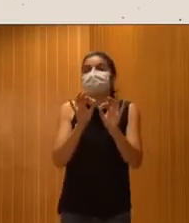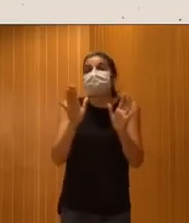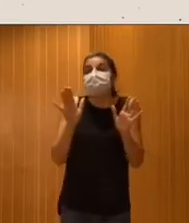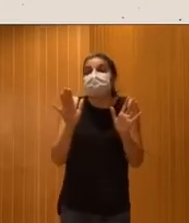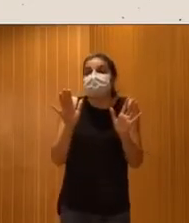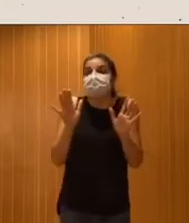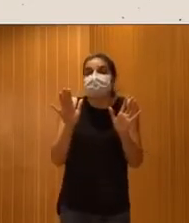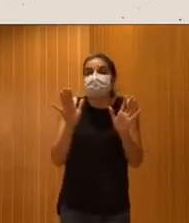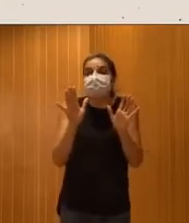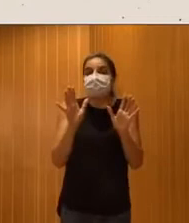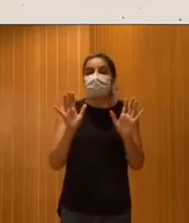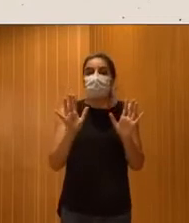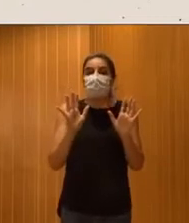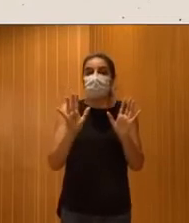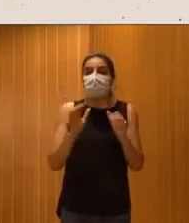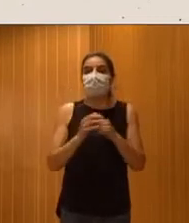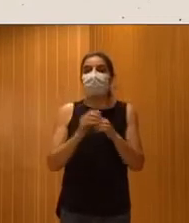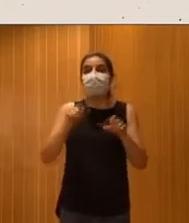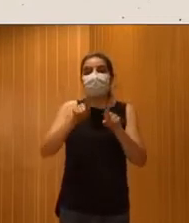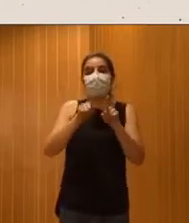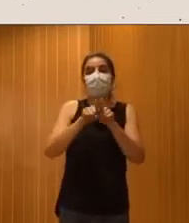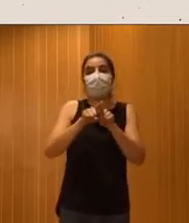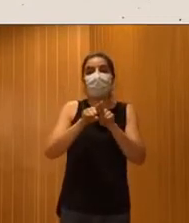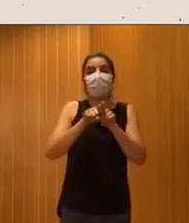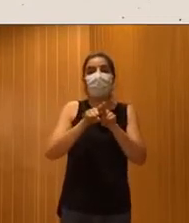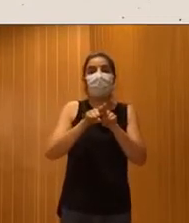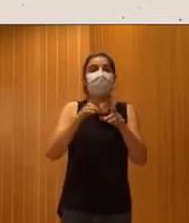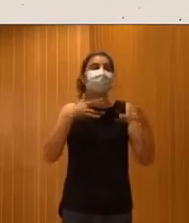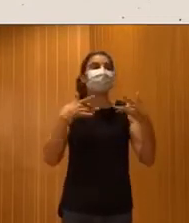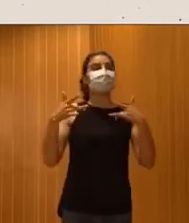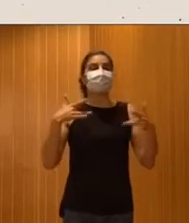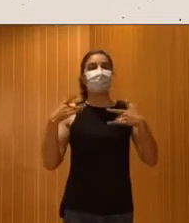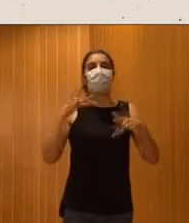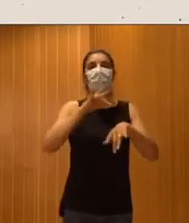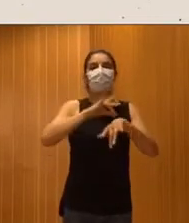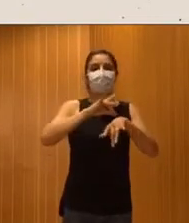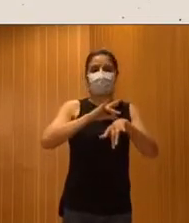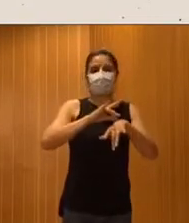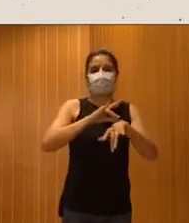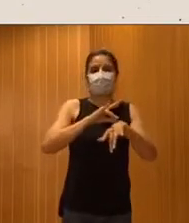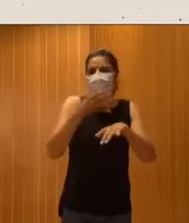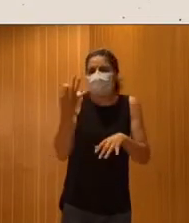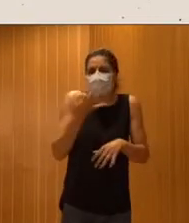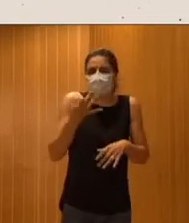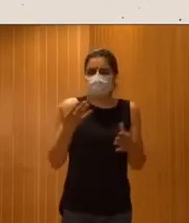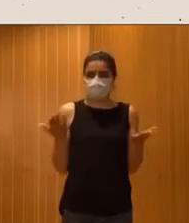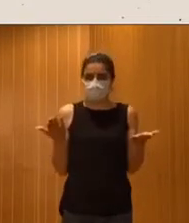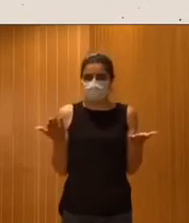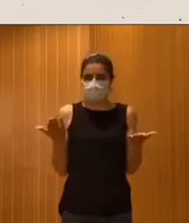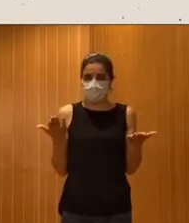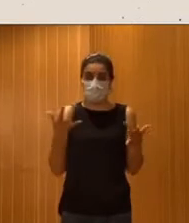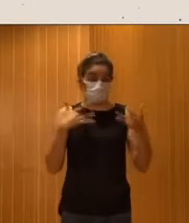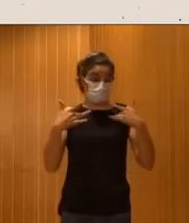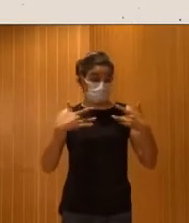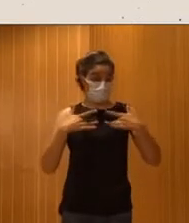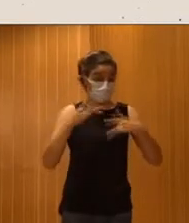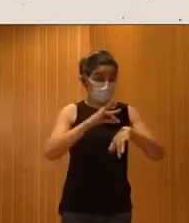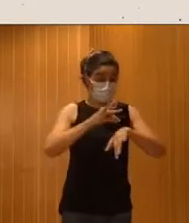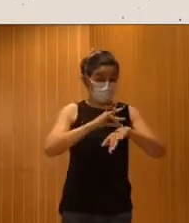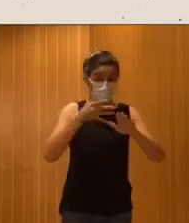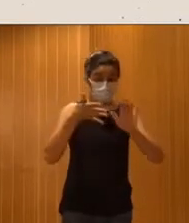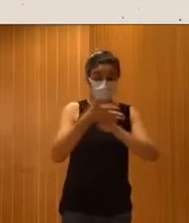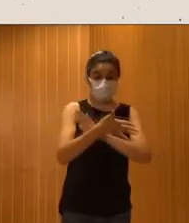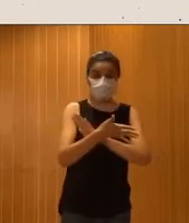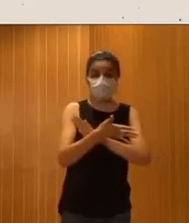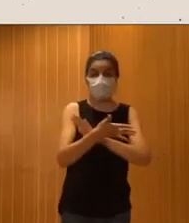pero en el ámbito de lo que es el síntoma médico, ahí es donde empezamos a tener nuestros problemas de la definición, porque si cogemos, por